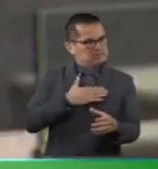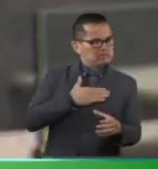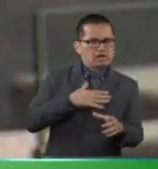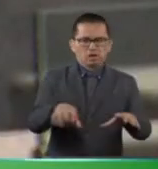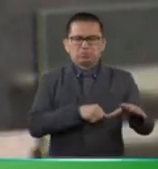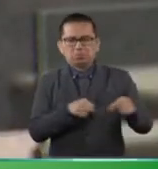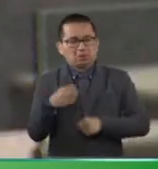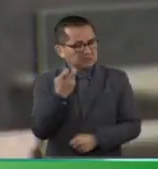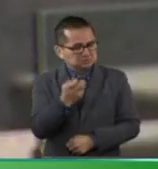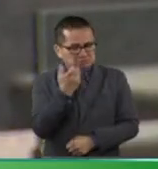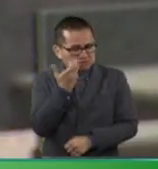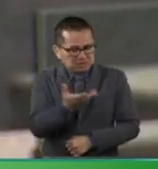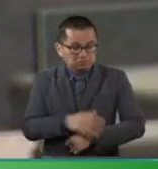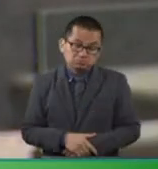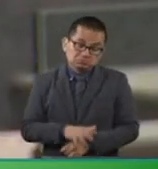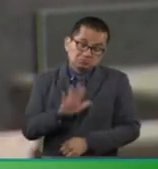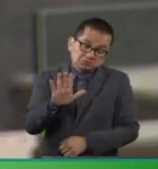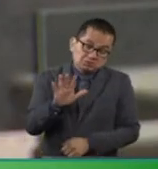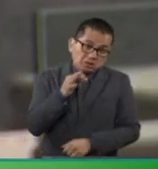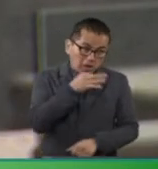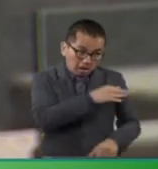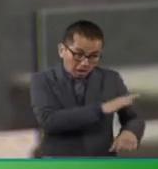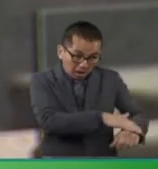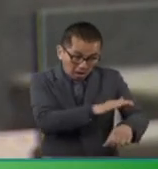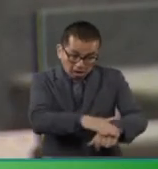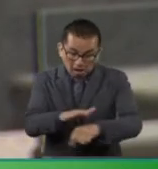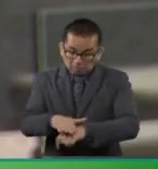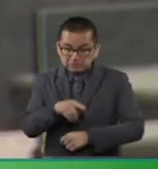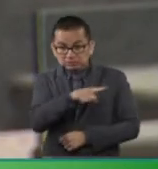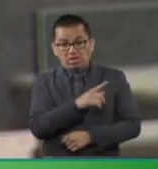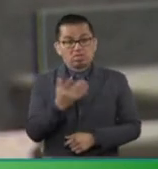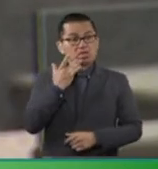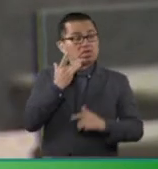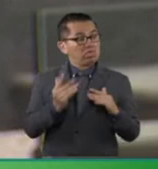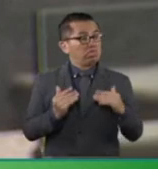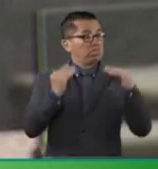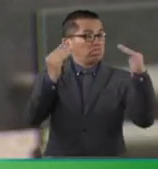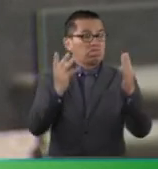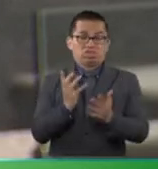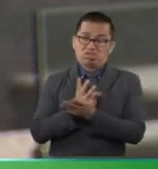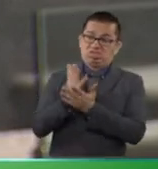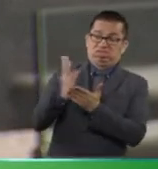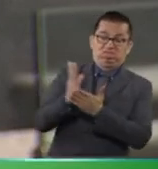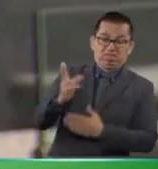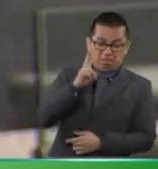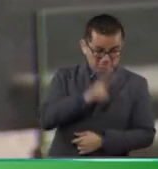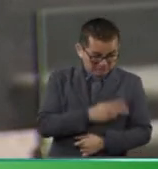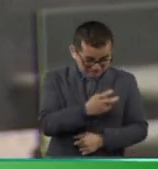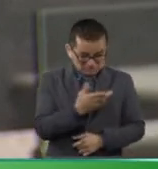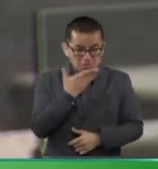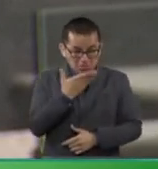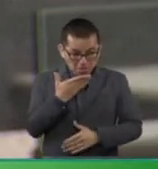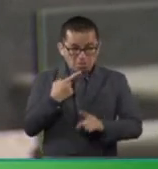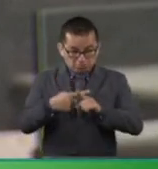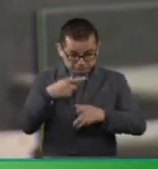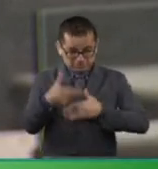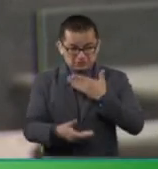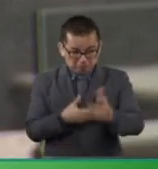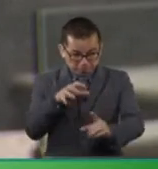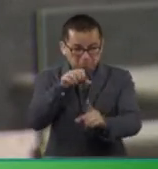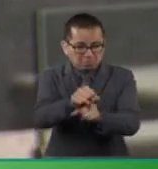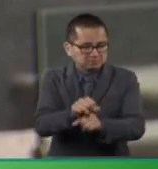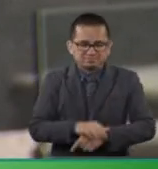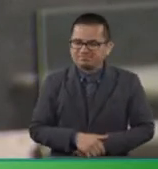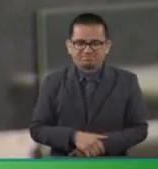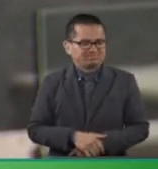se los advertimos la soberbia y la arrogancia nunca llevan a buen Puerto y suelen